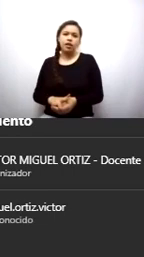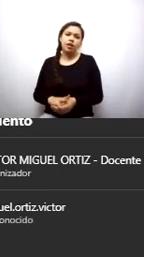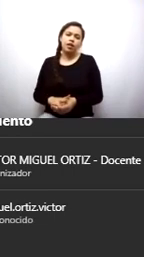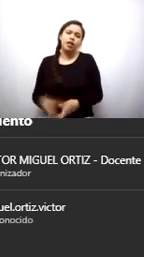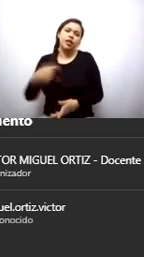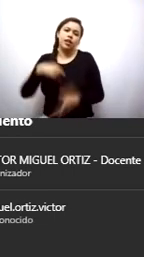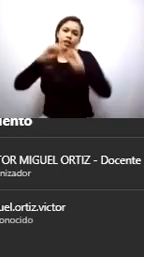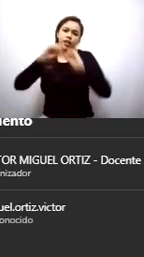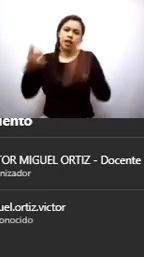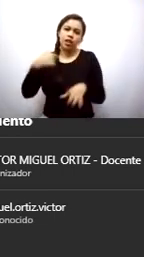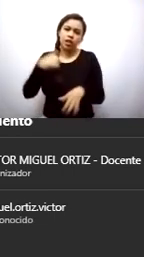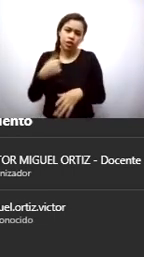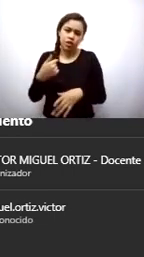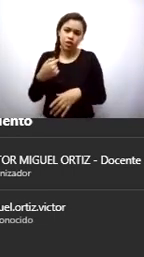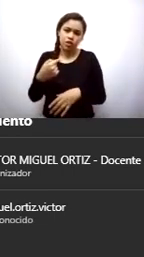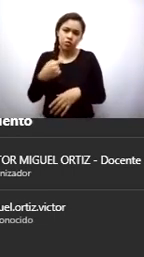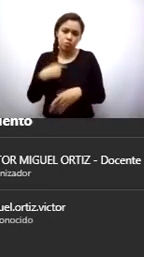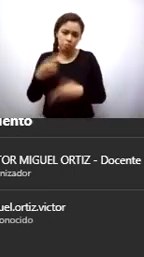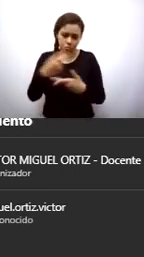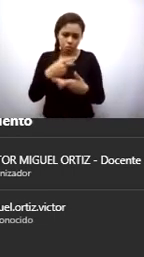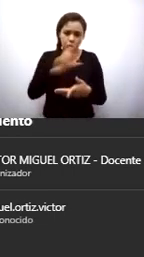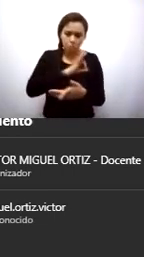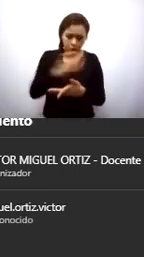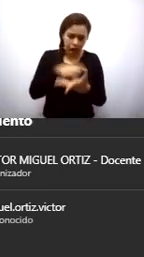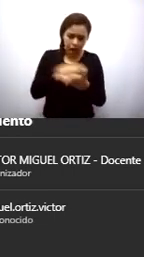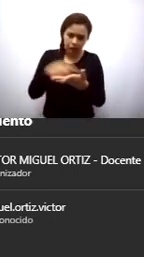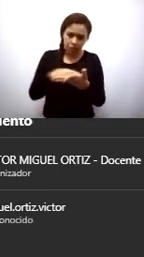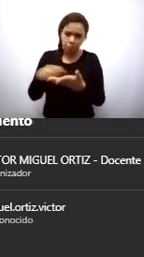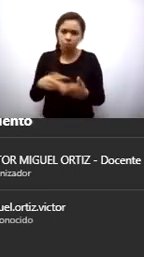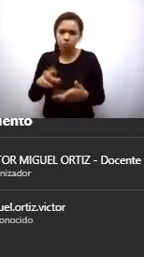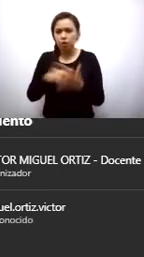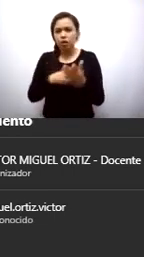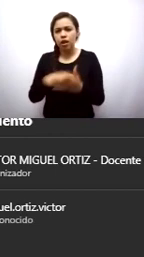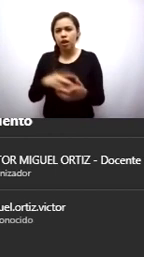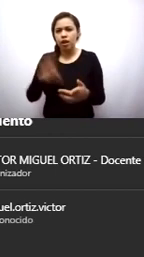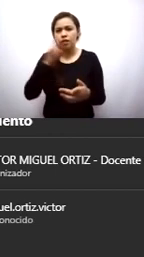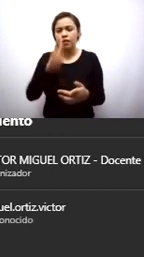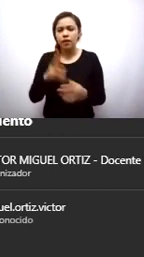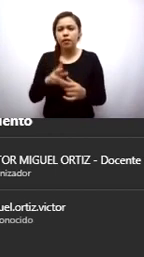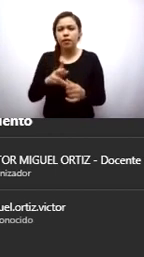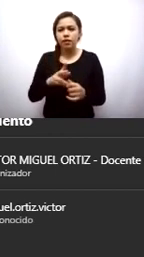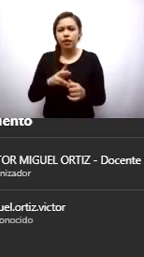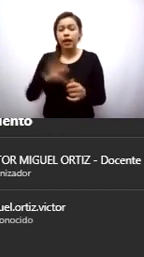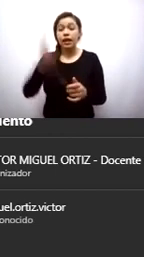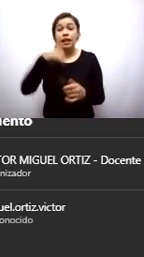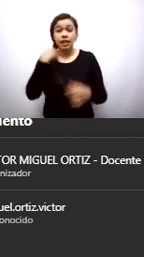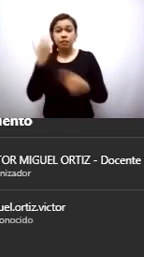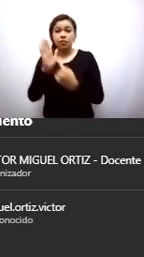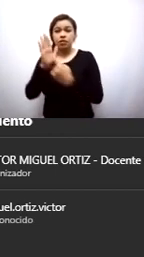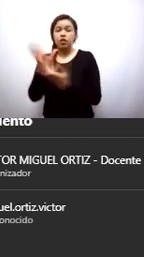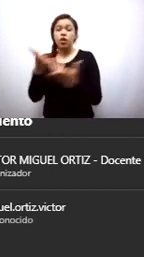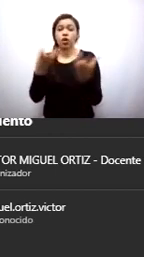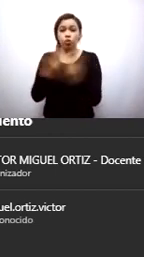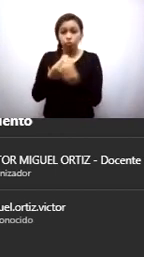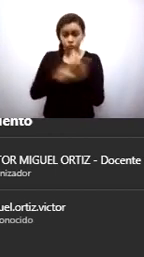a dar acceso a que puedan editar. Aquí ya pueden ver, por ejemplo, dice, ¿desea presentar o colaborar?